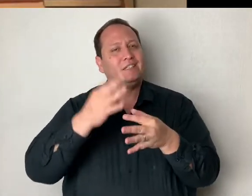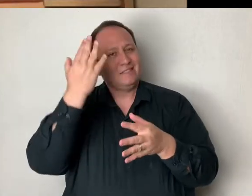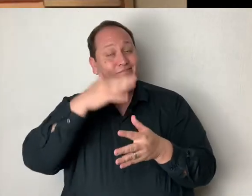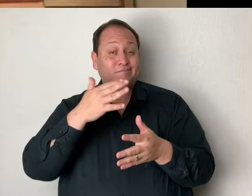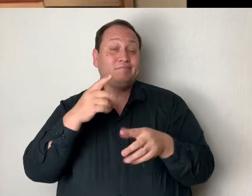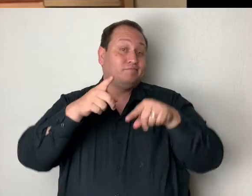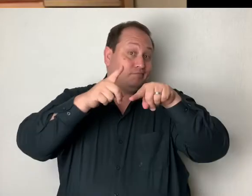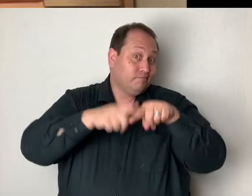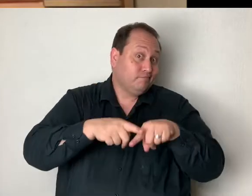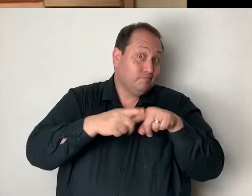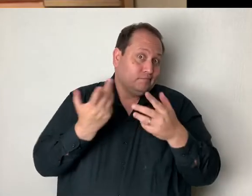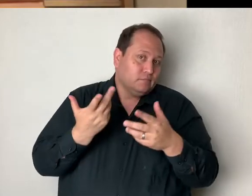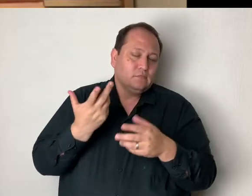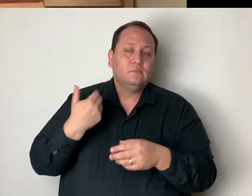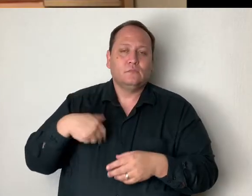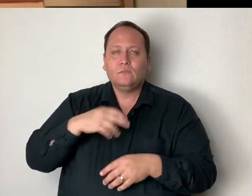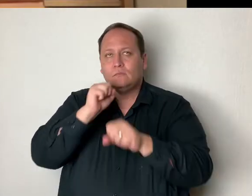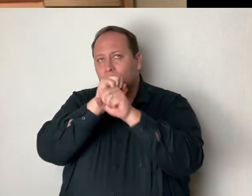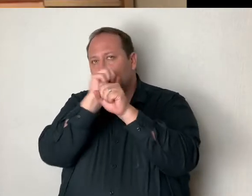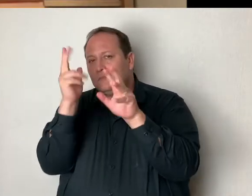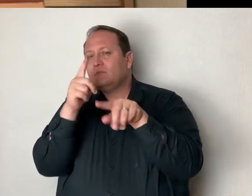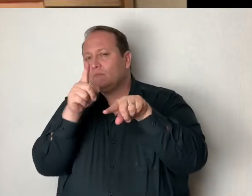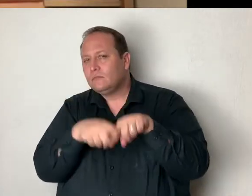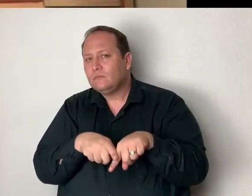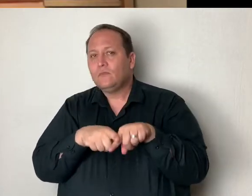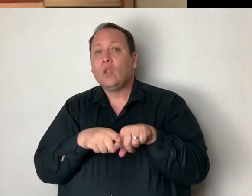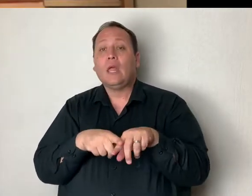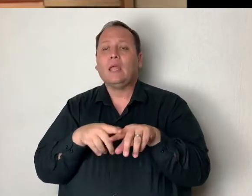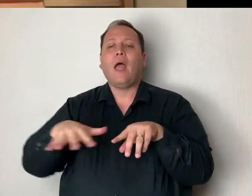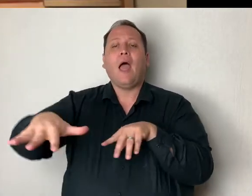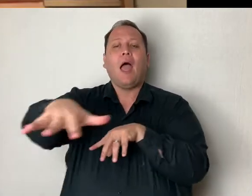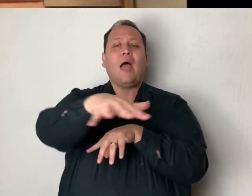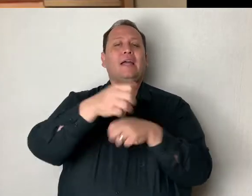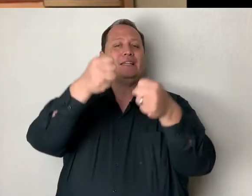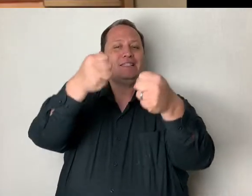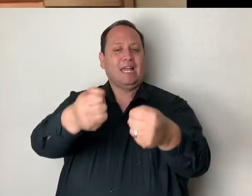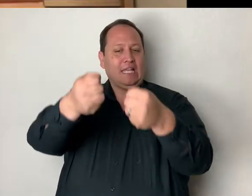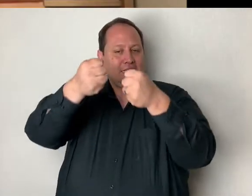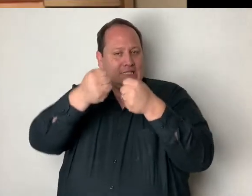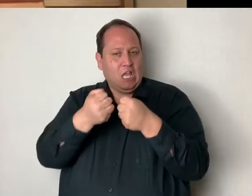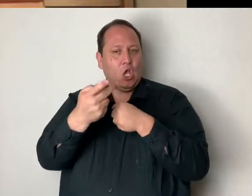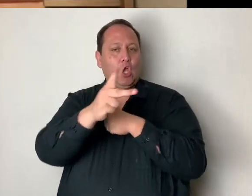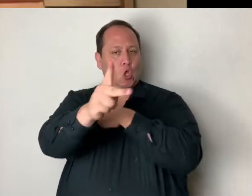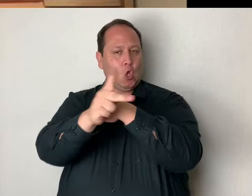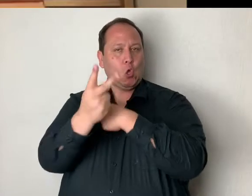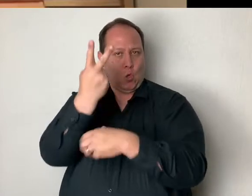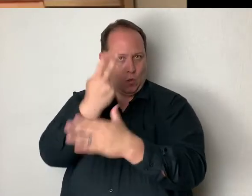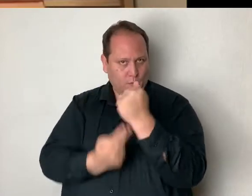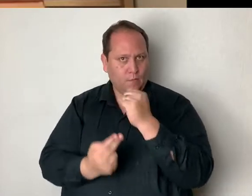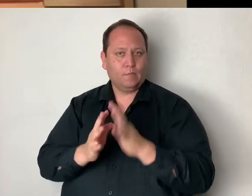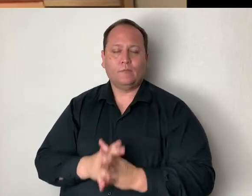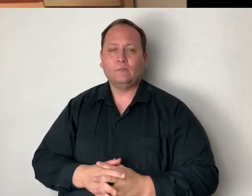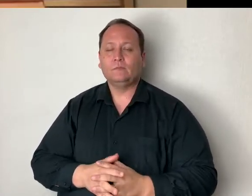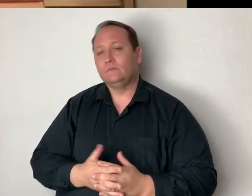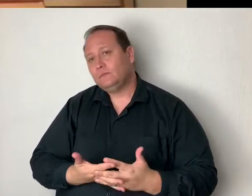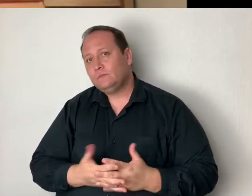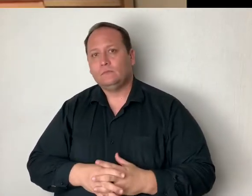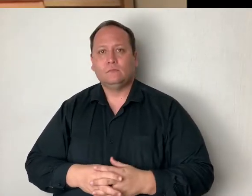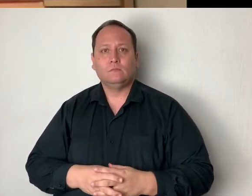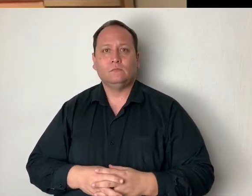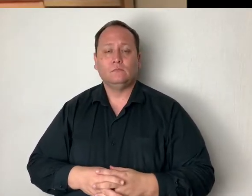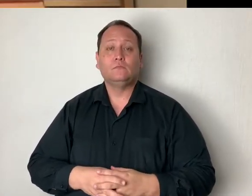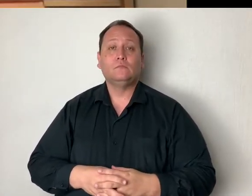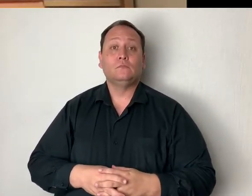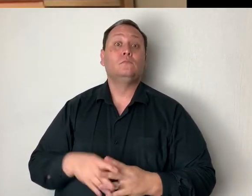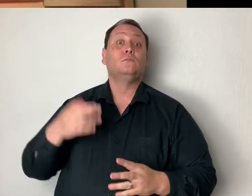nuestra perspectiva, la seguridad de los pueblos de las dos naciones. Así que vamos a compartir